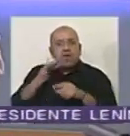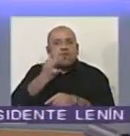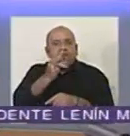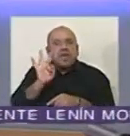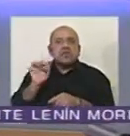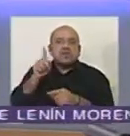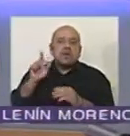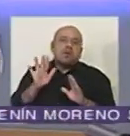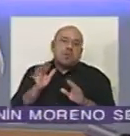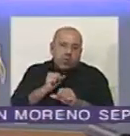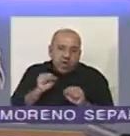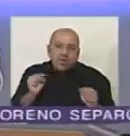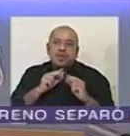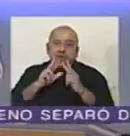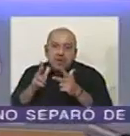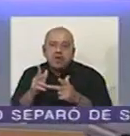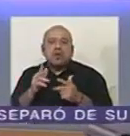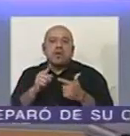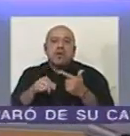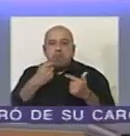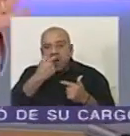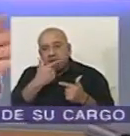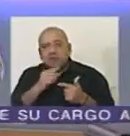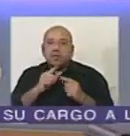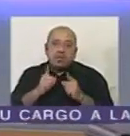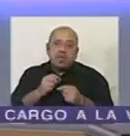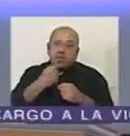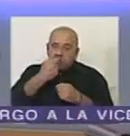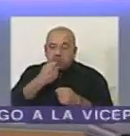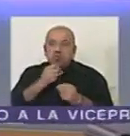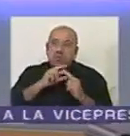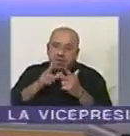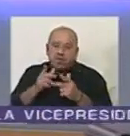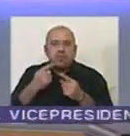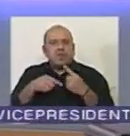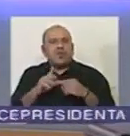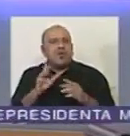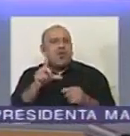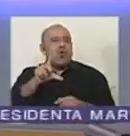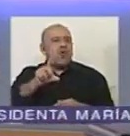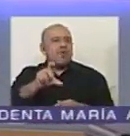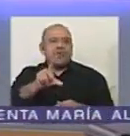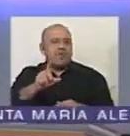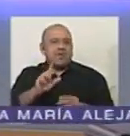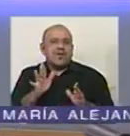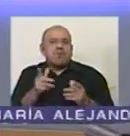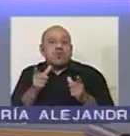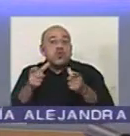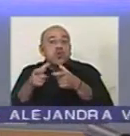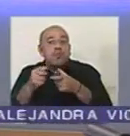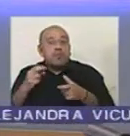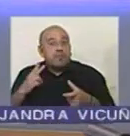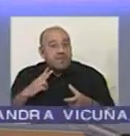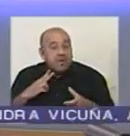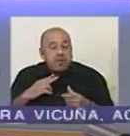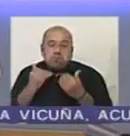le comentaría algo al príncipe, también lo dijo Macri, lo dejó entrever, que si salía el tema lo hablarían. Por supuesto, no sabemos de una reunión privada que haya habido como